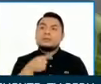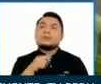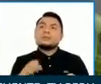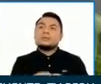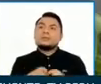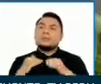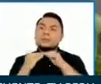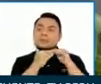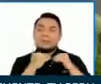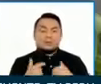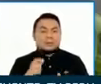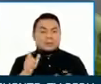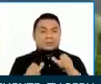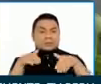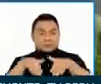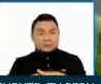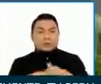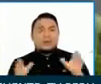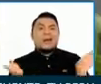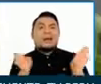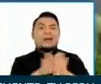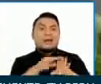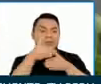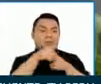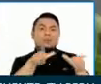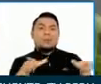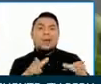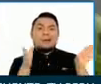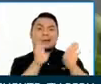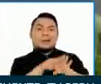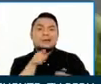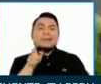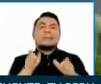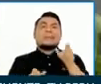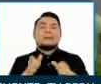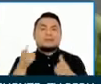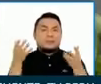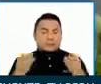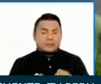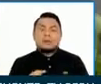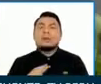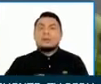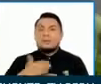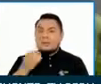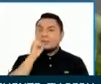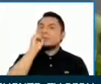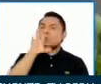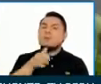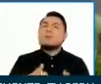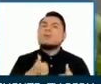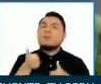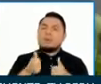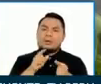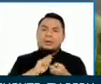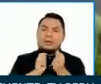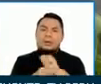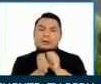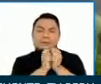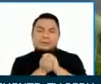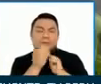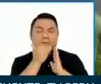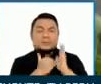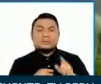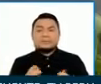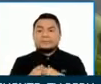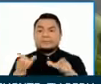estandarización en los aforos en lugares cerrados, luego vamos a detallar cada uno de ellos, para que incluso en nivel extremo